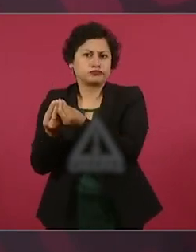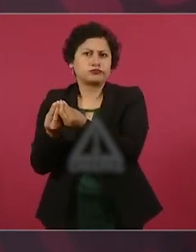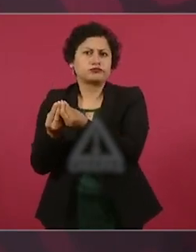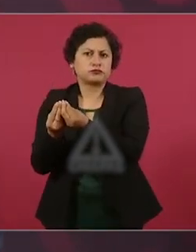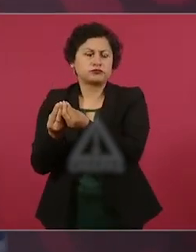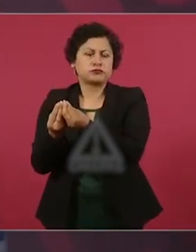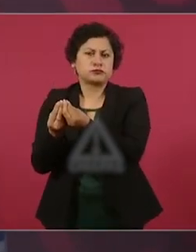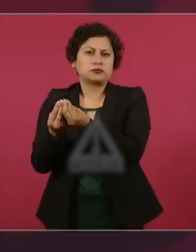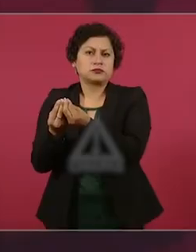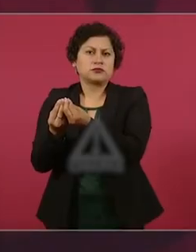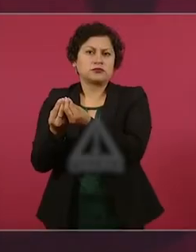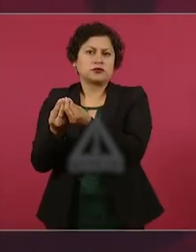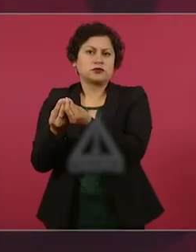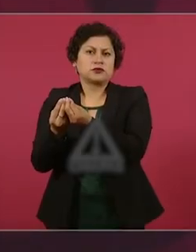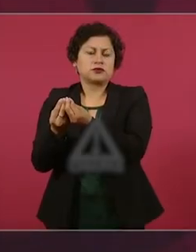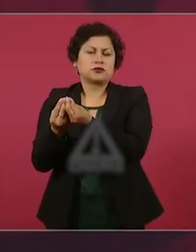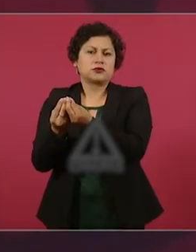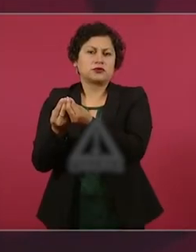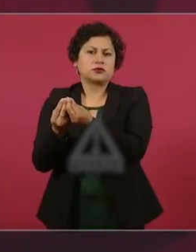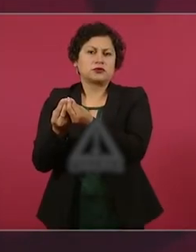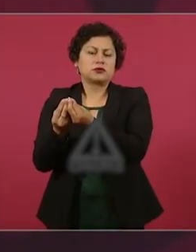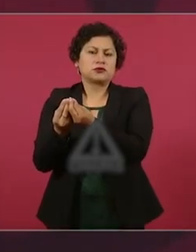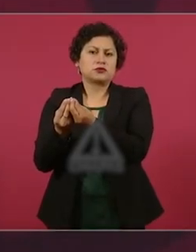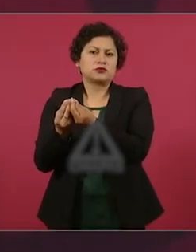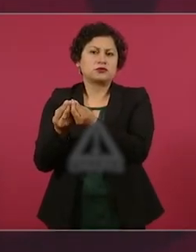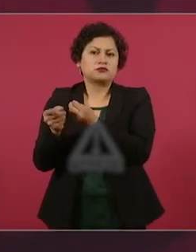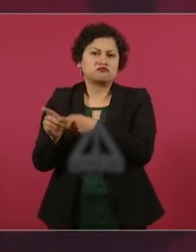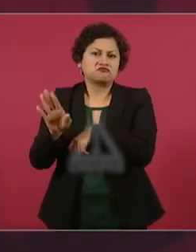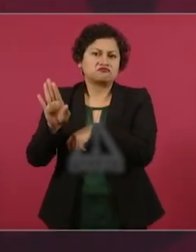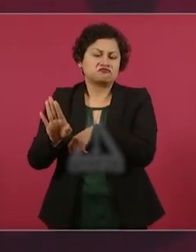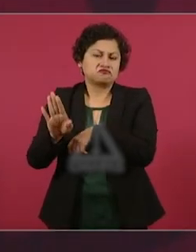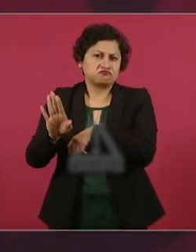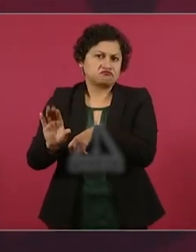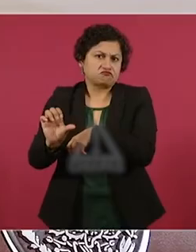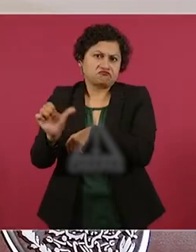con los de una banda,